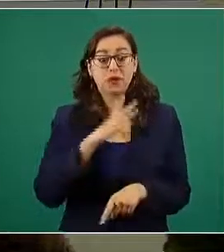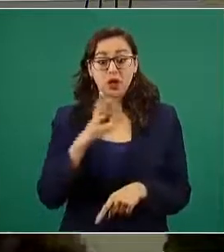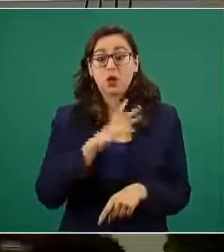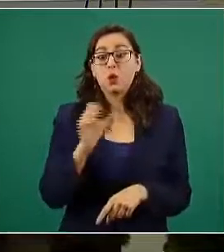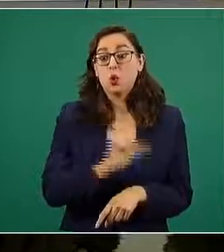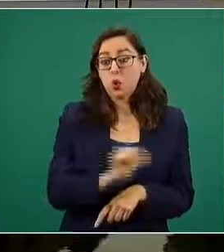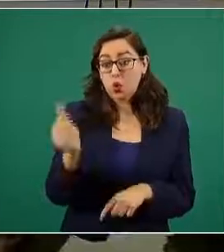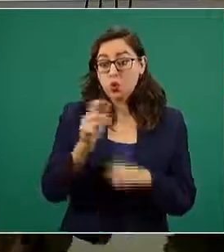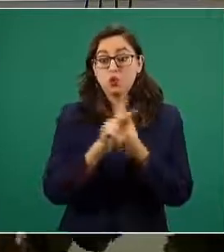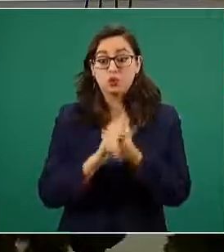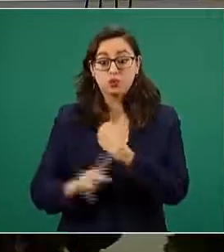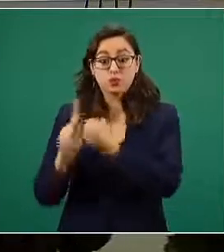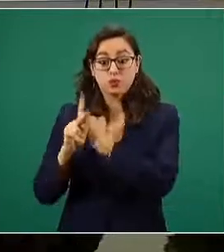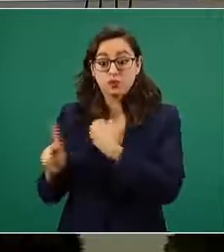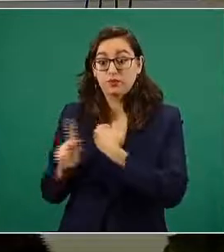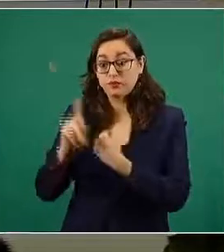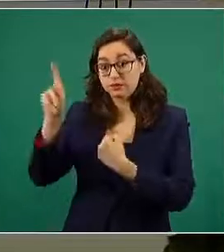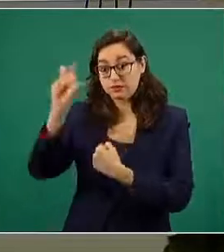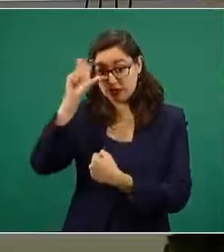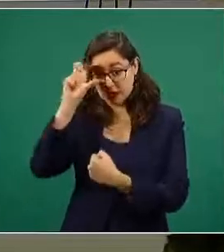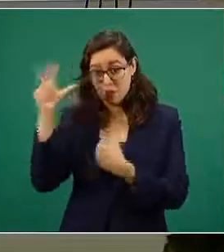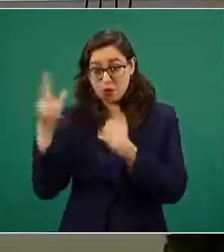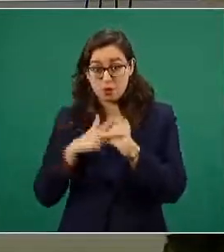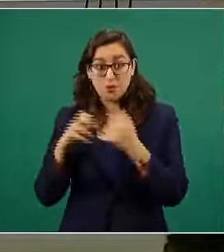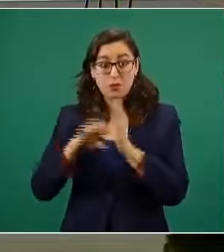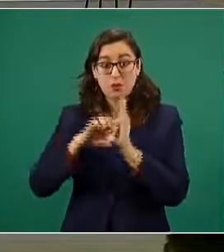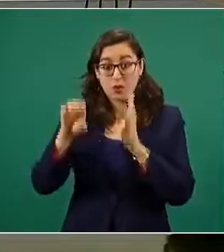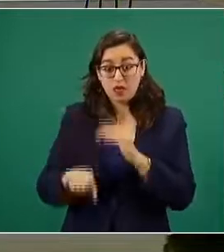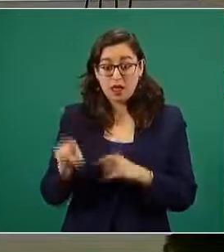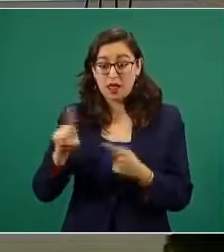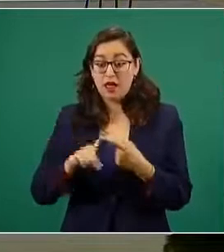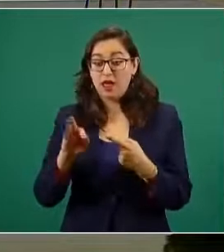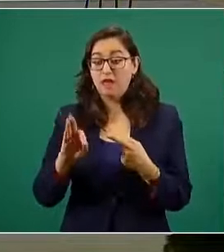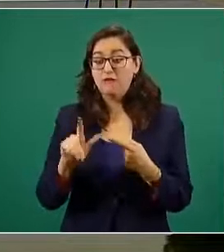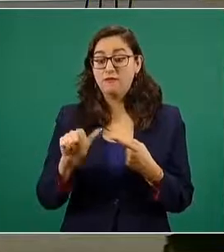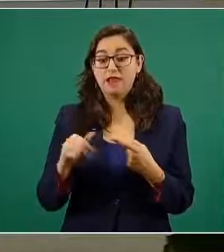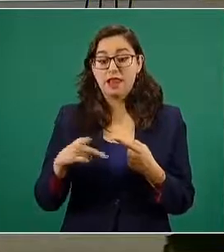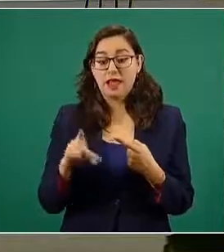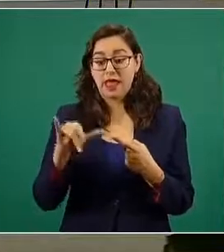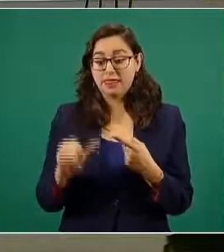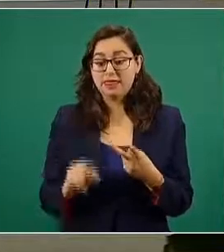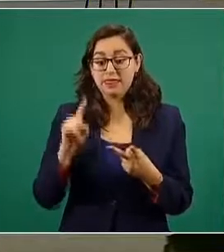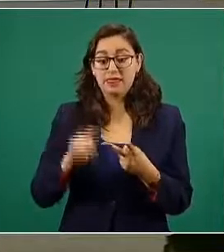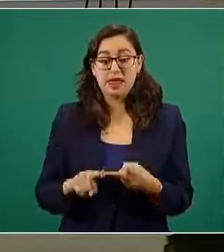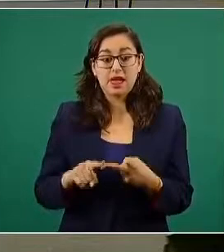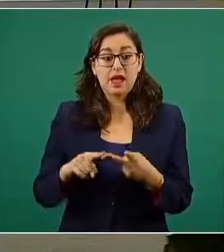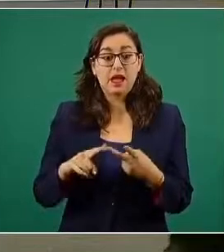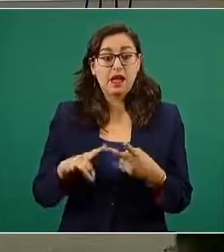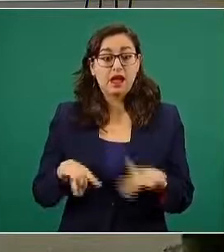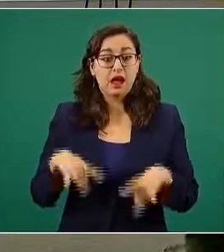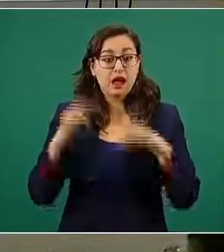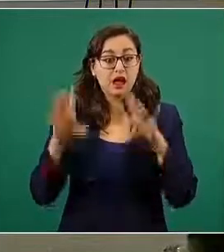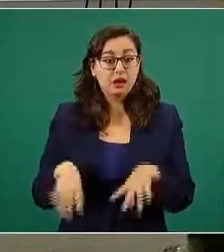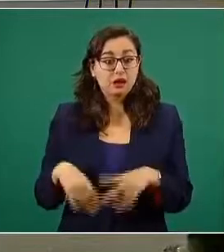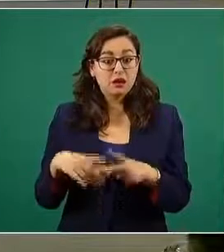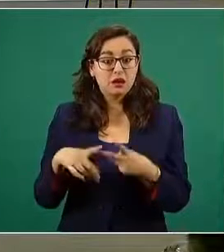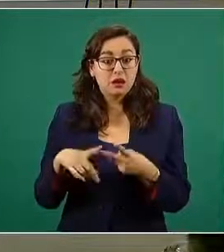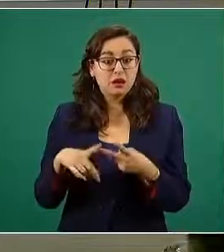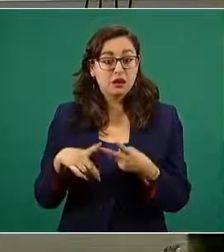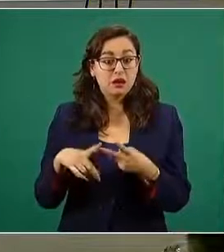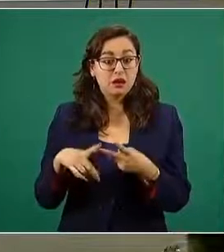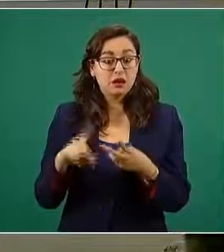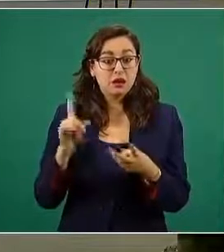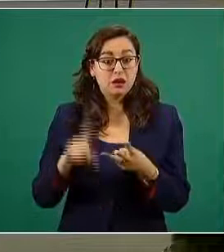incluyen varios países europeos. Vean, por ejemplo, ahí está Finlandia, Bulgaria, Austria, bueno, ahí está